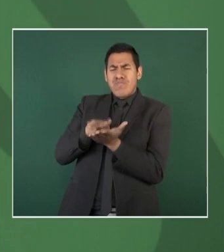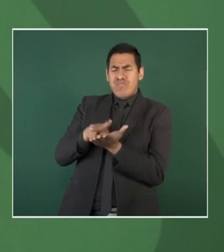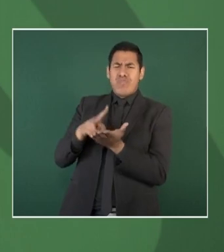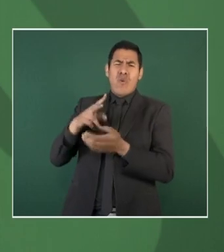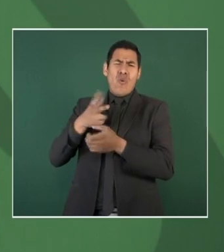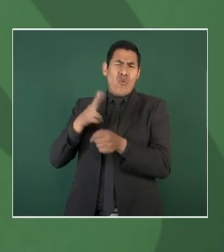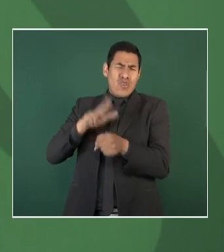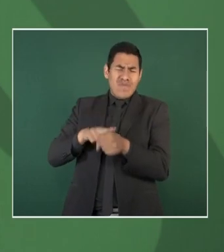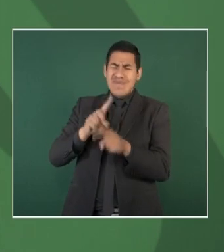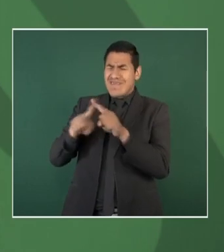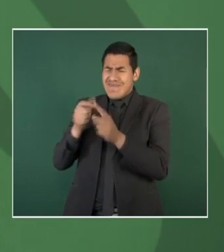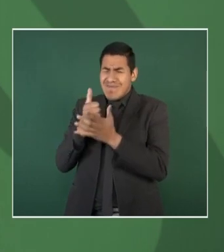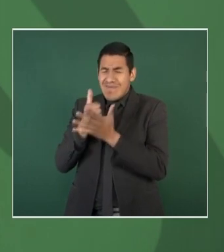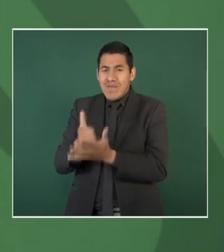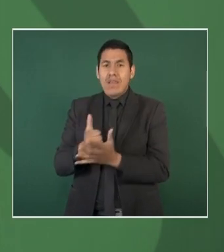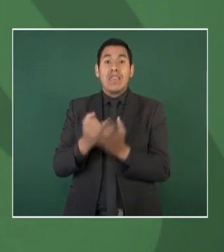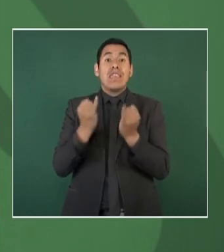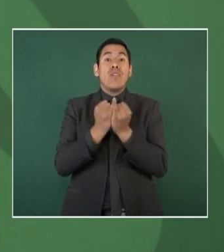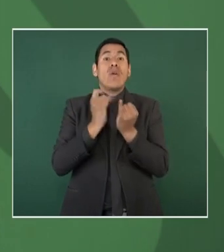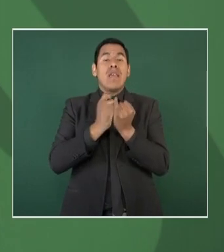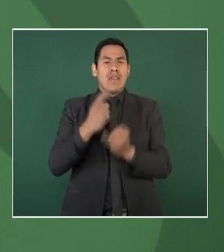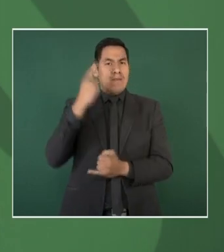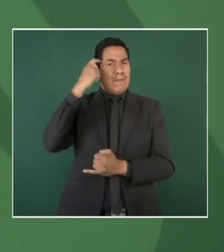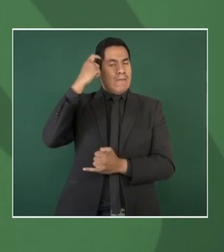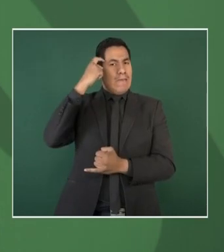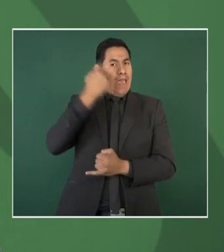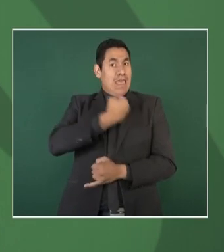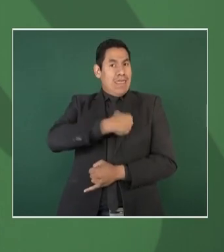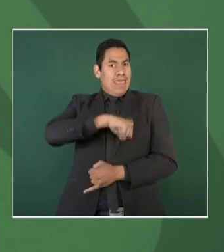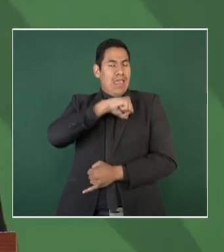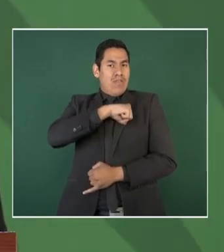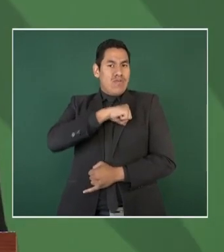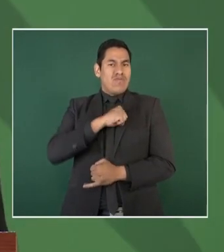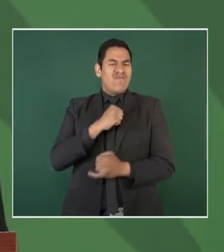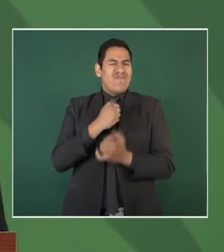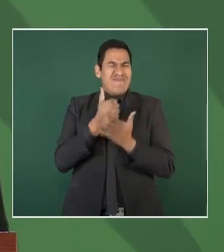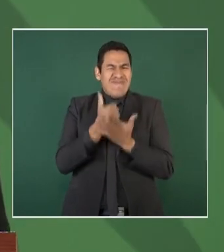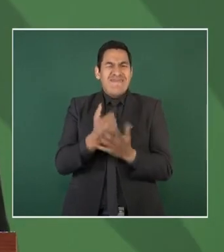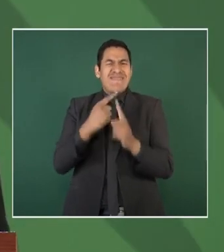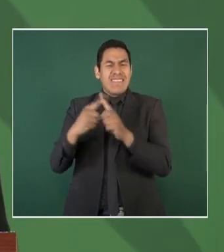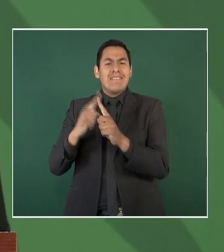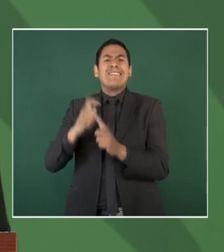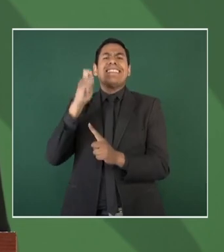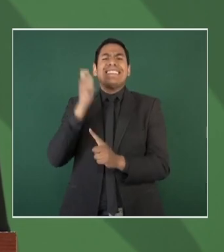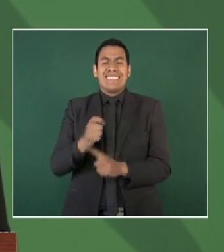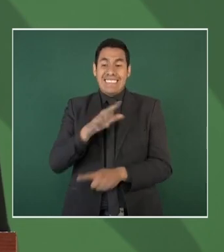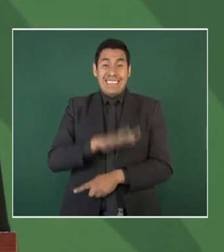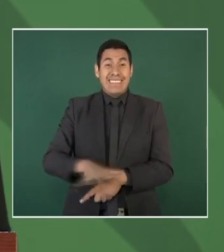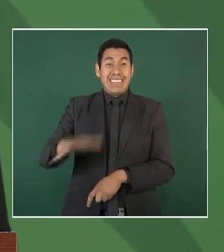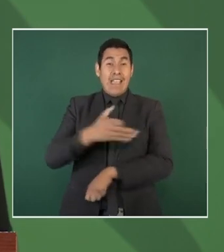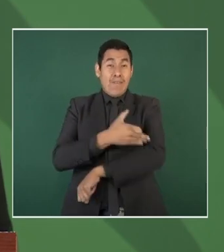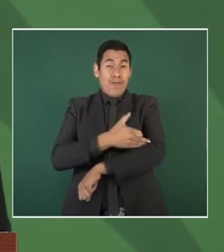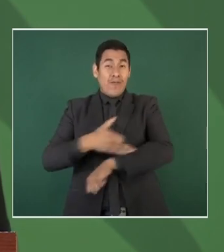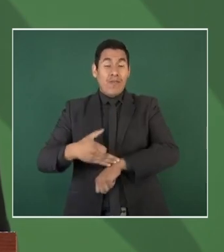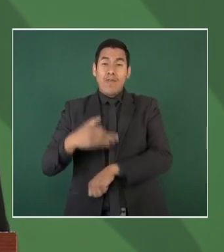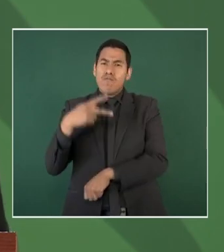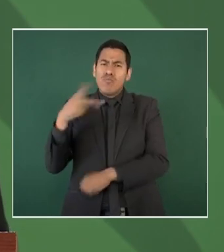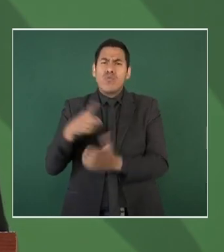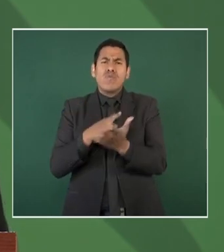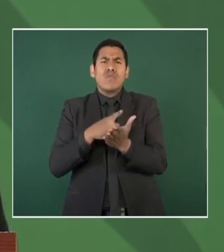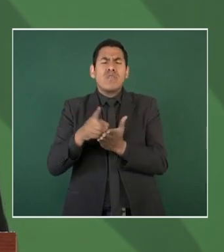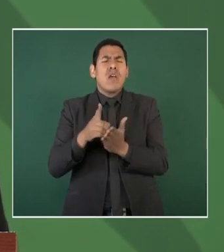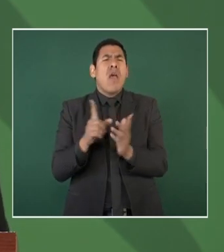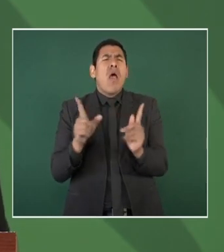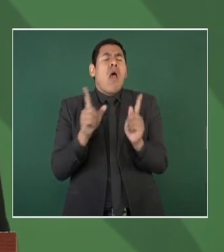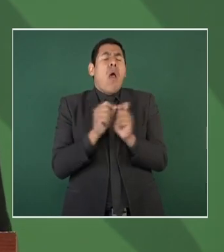innovador modelo sobre salud mental. Un sistema donde las familias no solo tendrán derecho al llamado